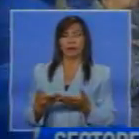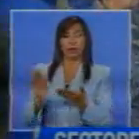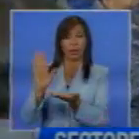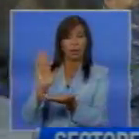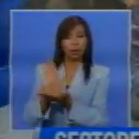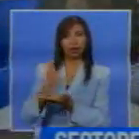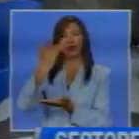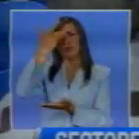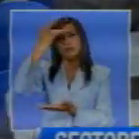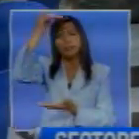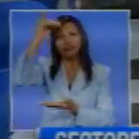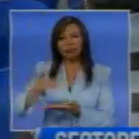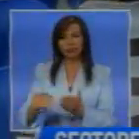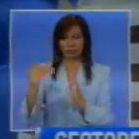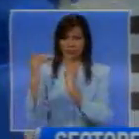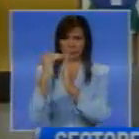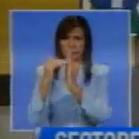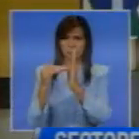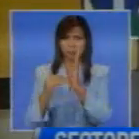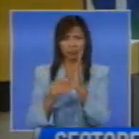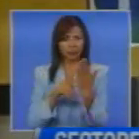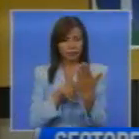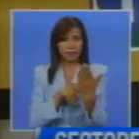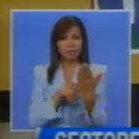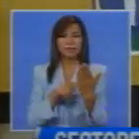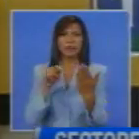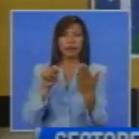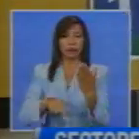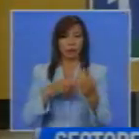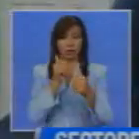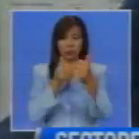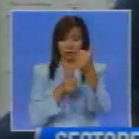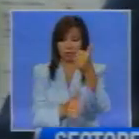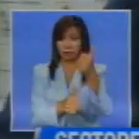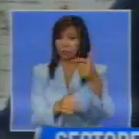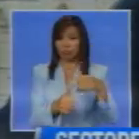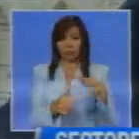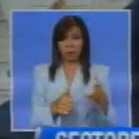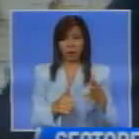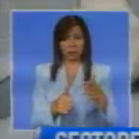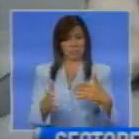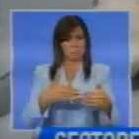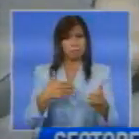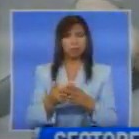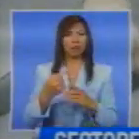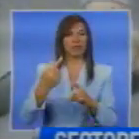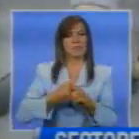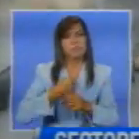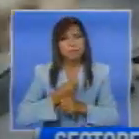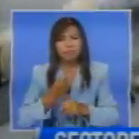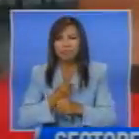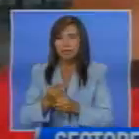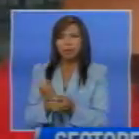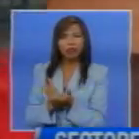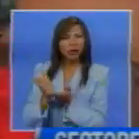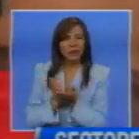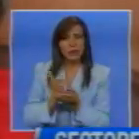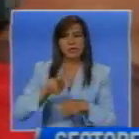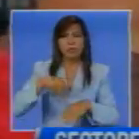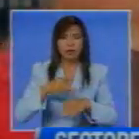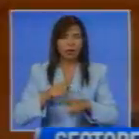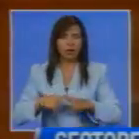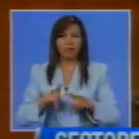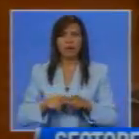del IES que crea la afiliación obligatoria sin relación de dependencia. Es decir, que toda persona que preste servicios profesionales